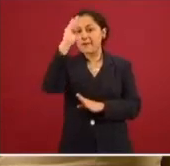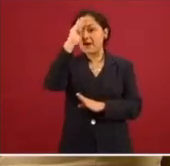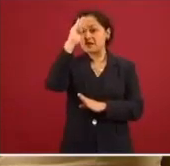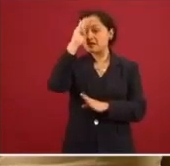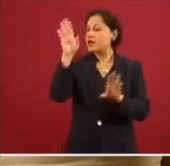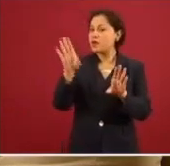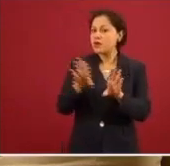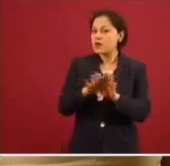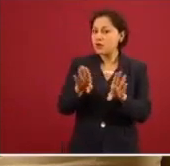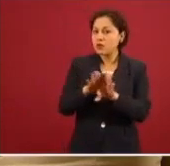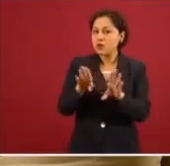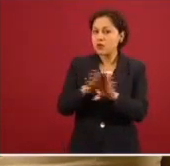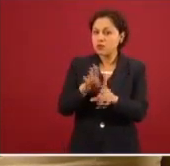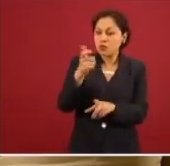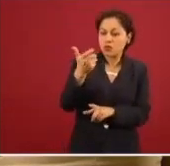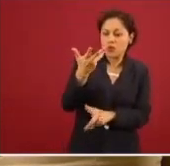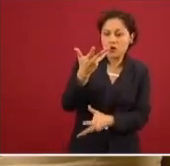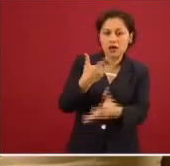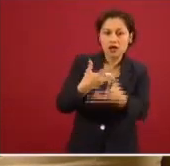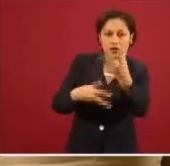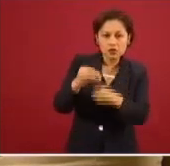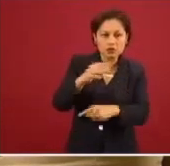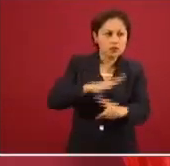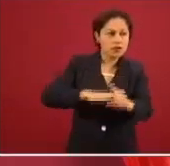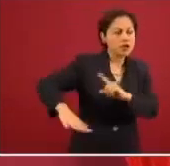levantar pronto la